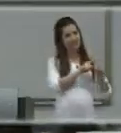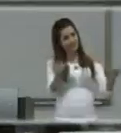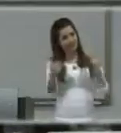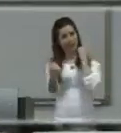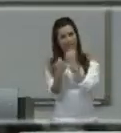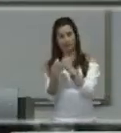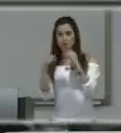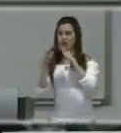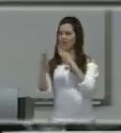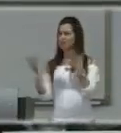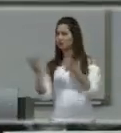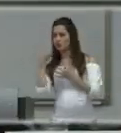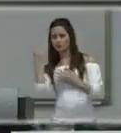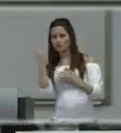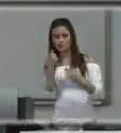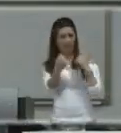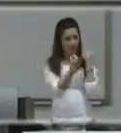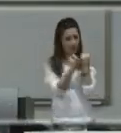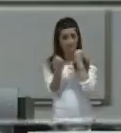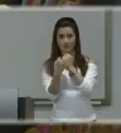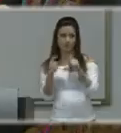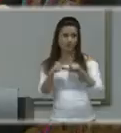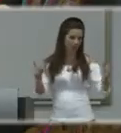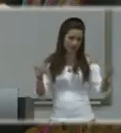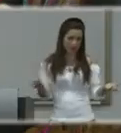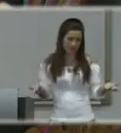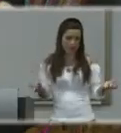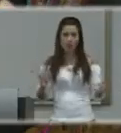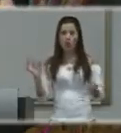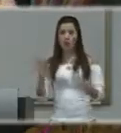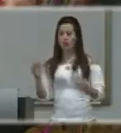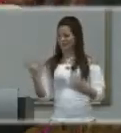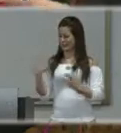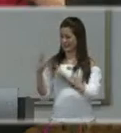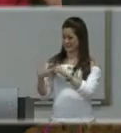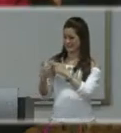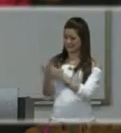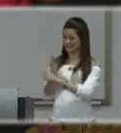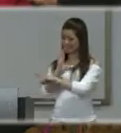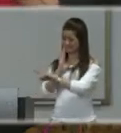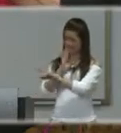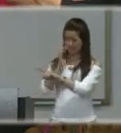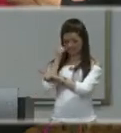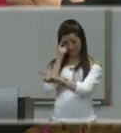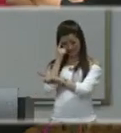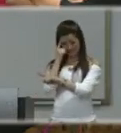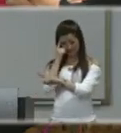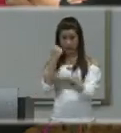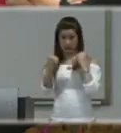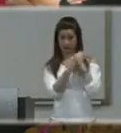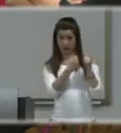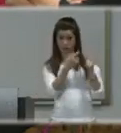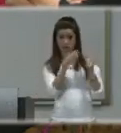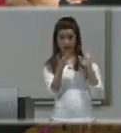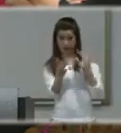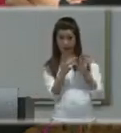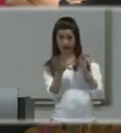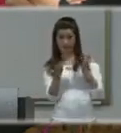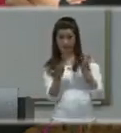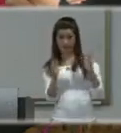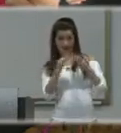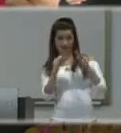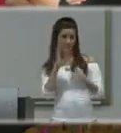dónde vivir, a los que yo necesito para saber con quién tengo relaciones sexuales. Son distintos los apoyos y son distintos los procesos de